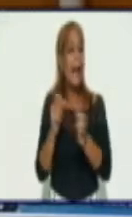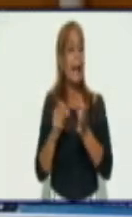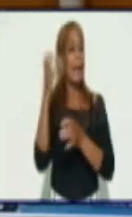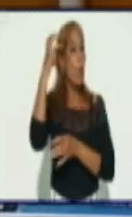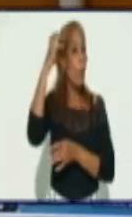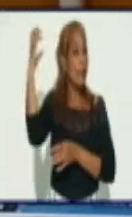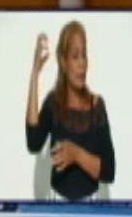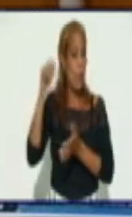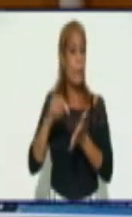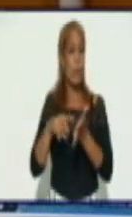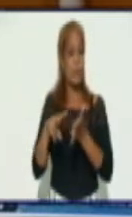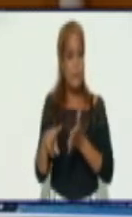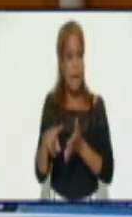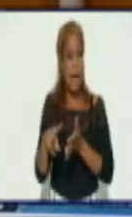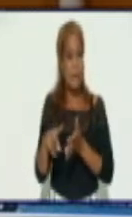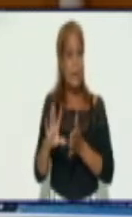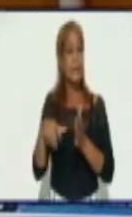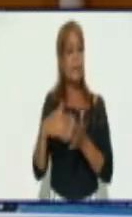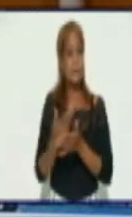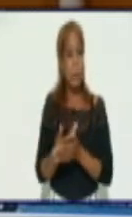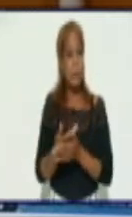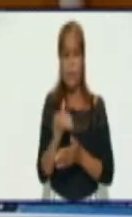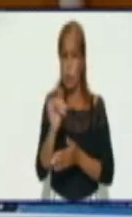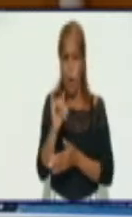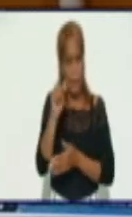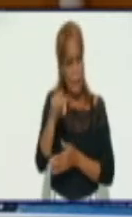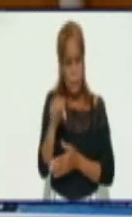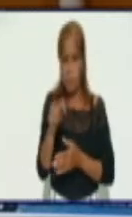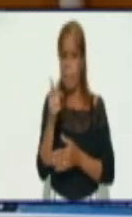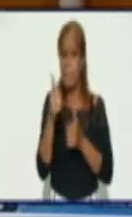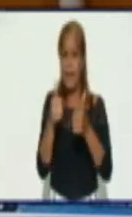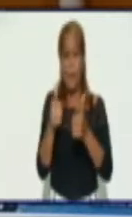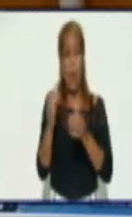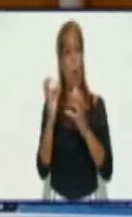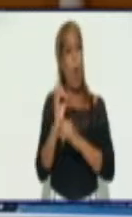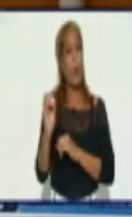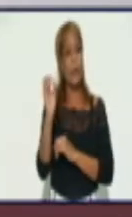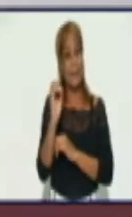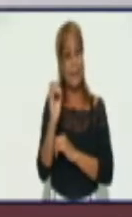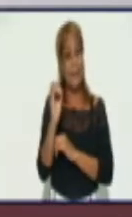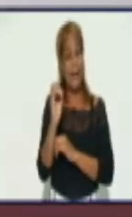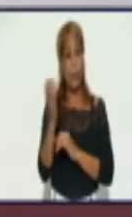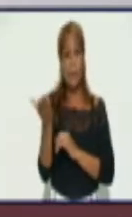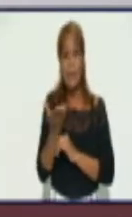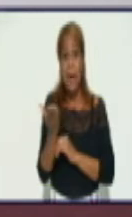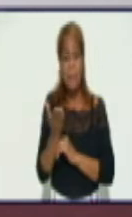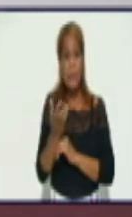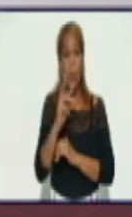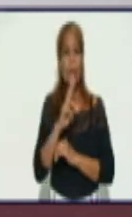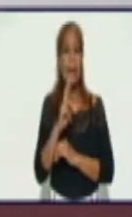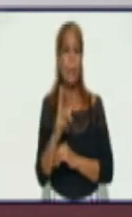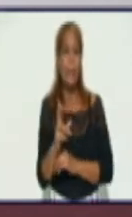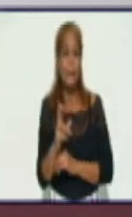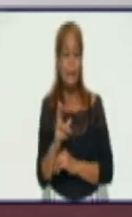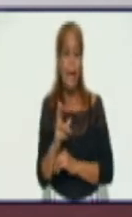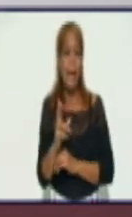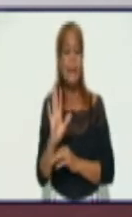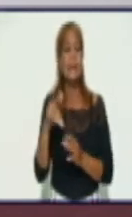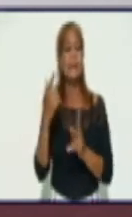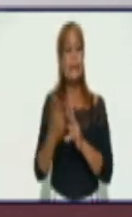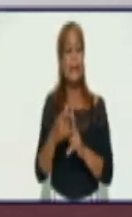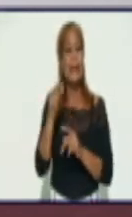procese tiempo récord poco lo tienen organizado contra municipios y da las respuestas se autorizó esto y ellos llaman a los cierres